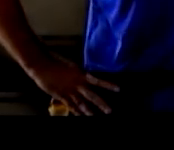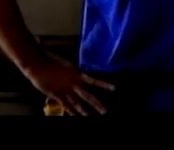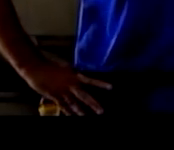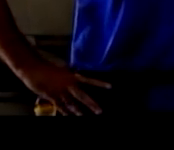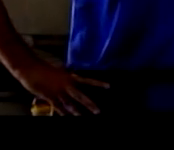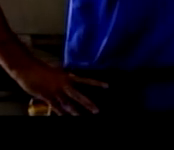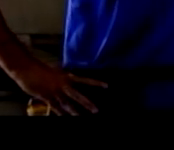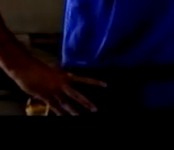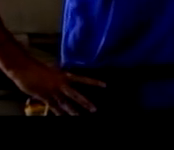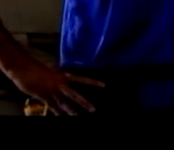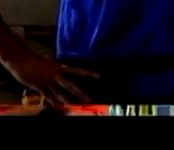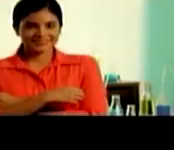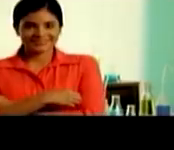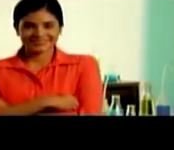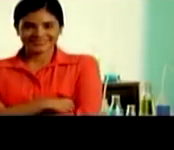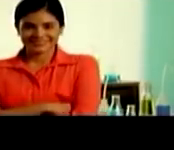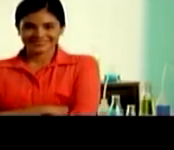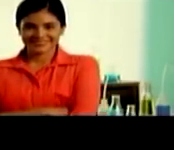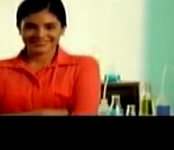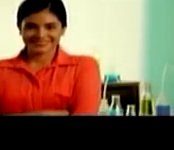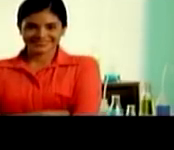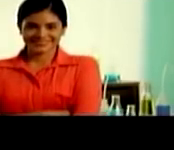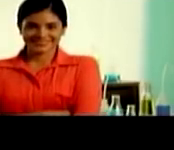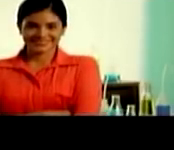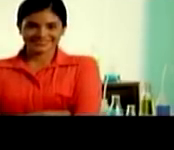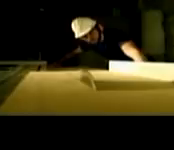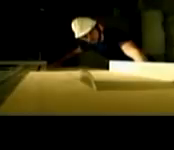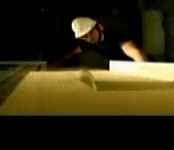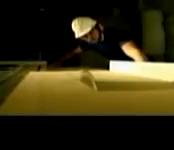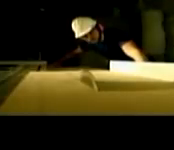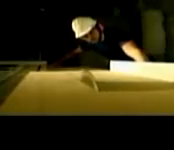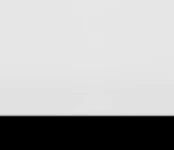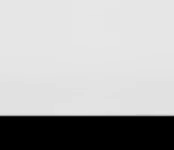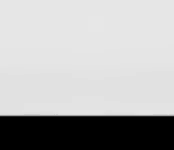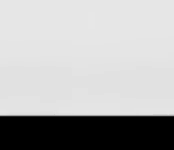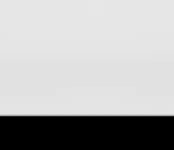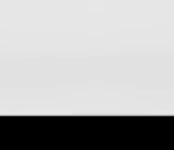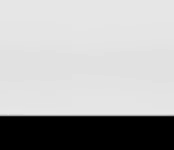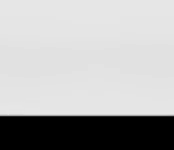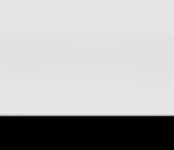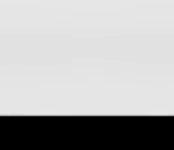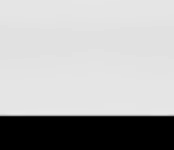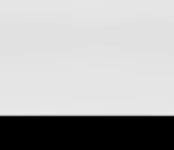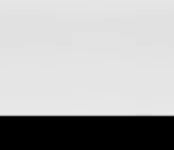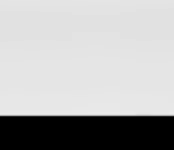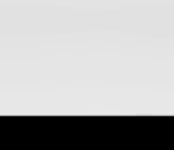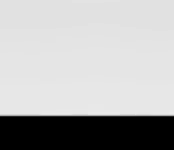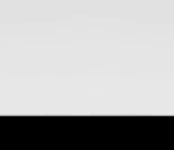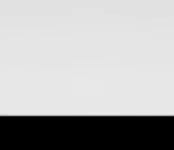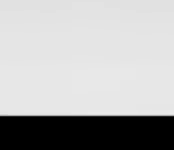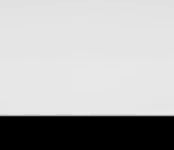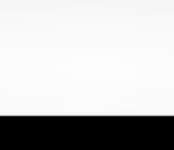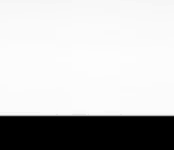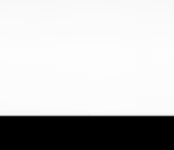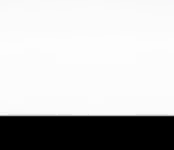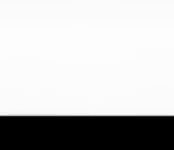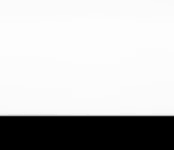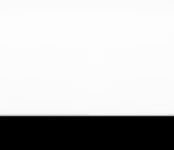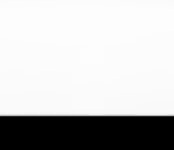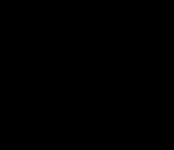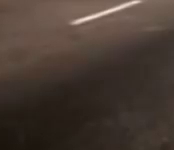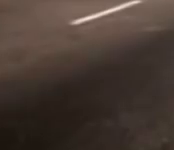Presentamos Emprendedor Pacífico, un financiamiento para impulsar tu emprendimiento en marcha. Y en el mejor lugar, lo puedes hacer. Tu Banco